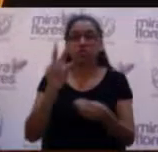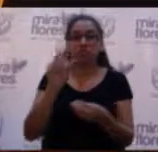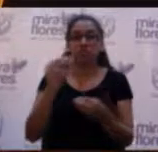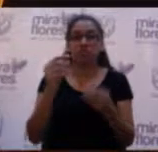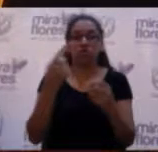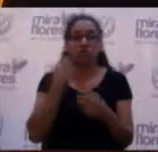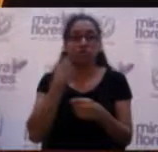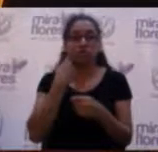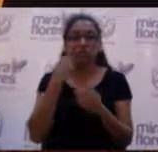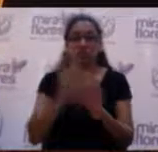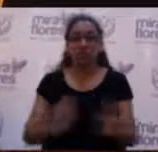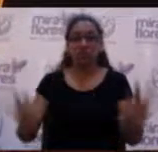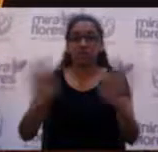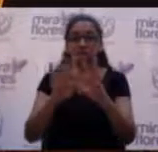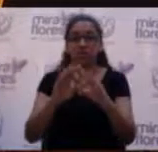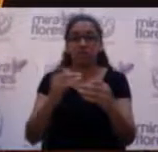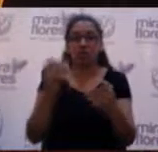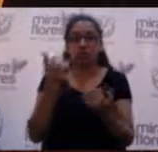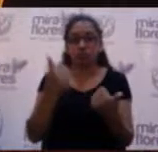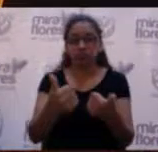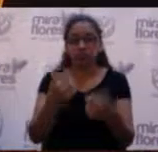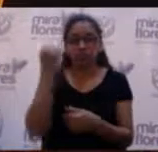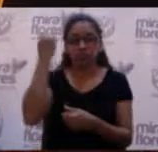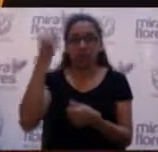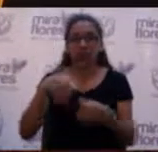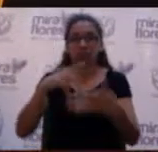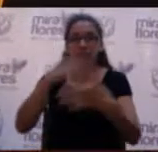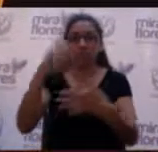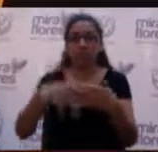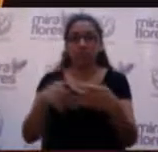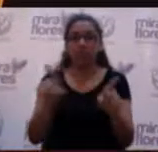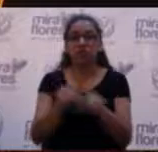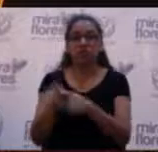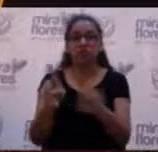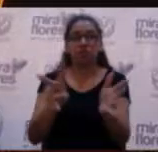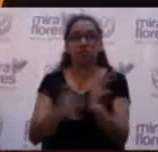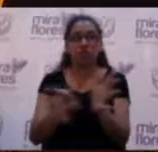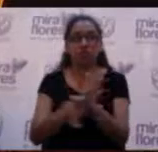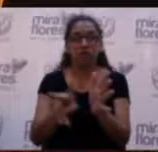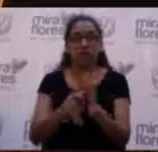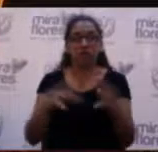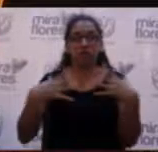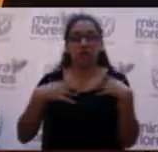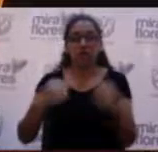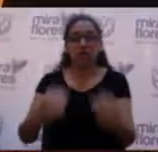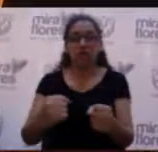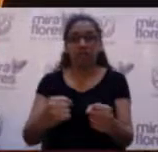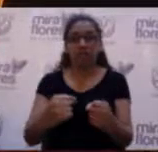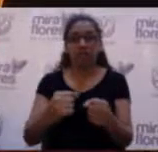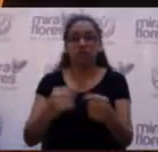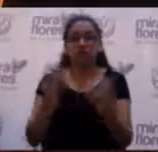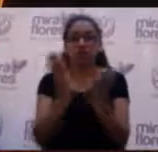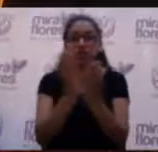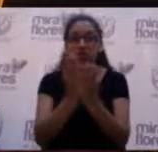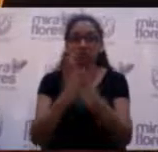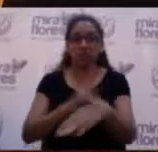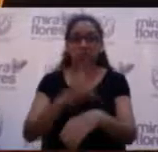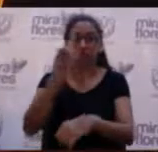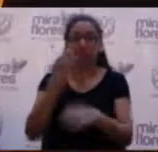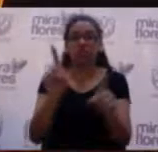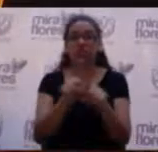reconociendo la creatividad aplicada al proyecto, está también reconociendo la voluntad y el esfuerzo por democratizar la educación y la